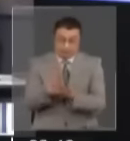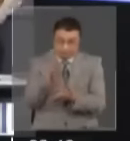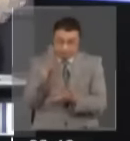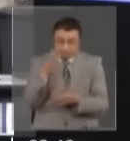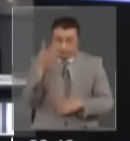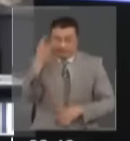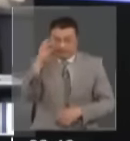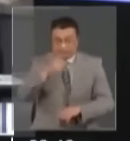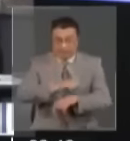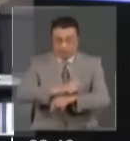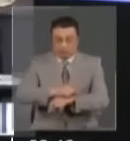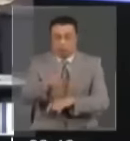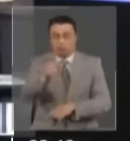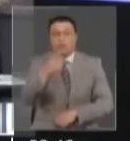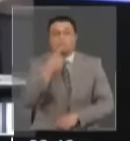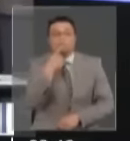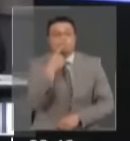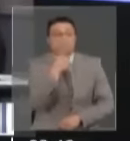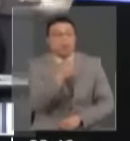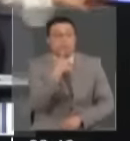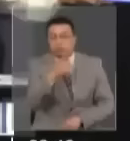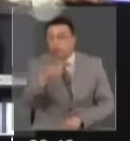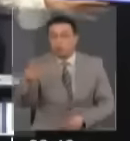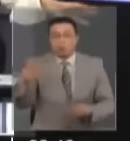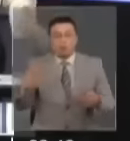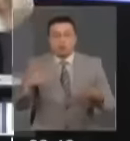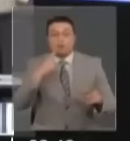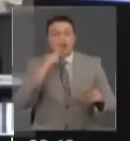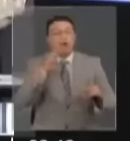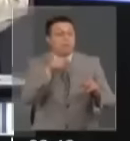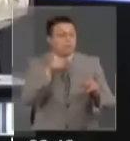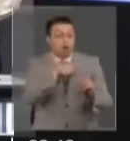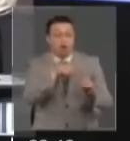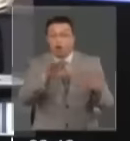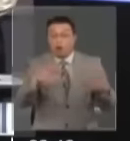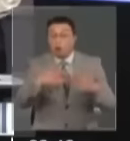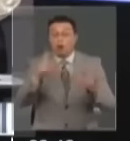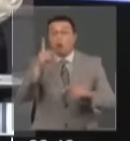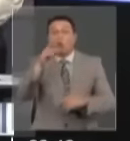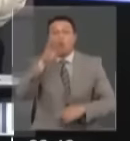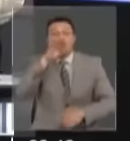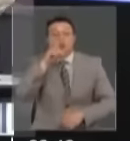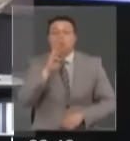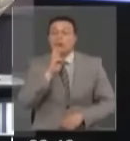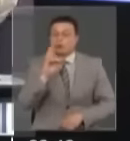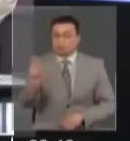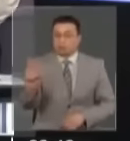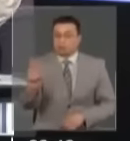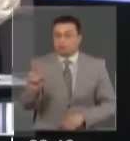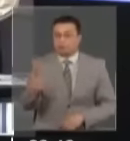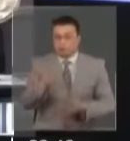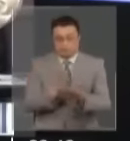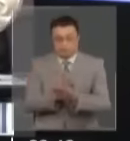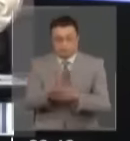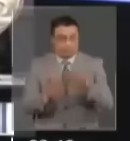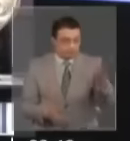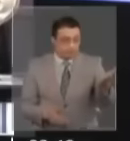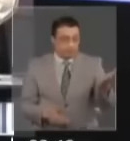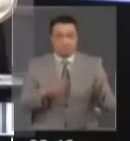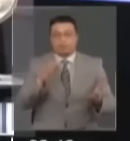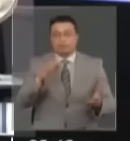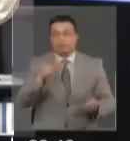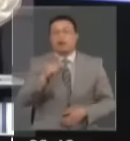30 segundos para una interpelación, a quien quieran, si se repite el interpelado da lo mismo, y un minuto para responder. Comienza entonces, Cristian. Cristian, ¿a